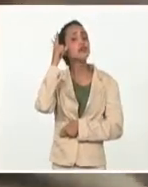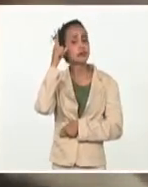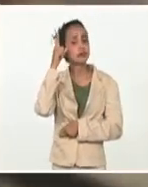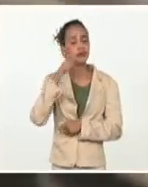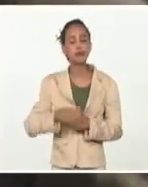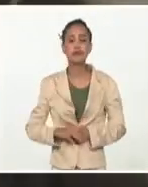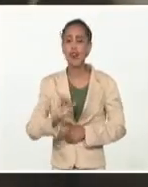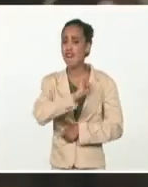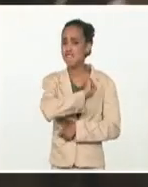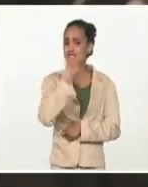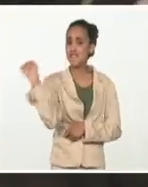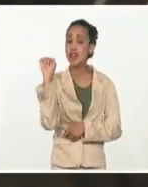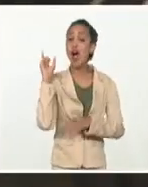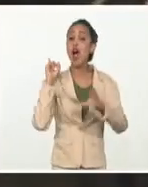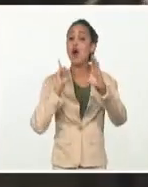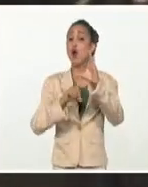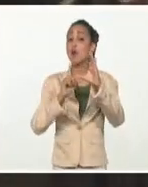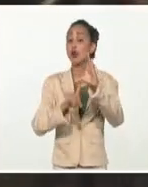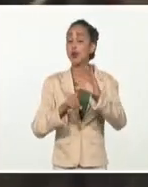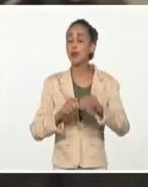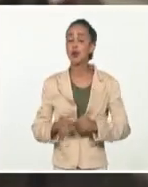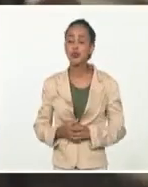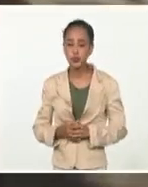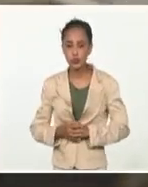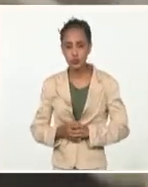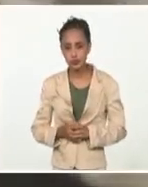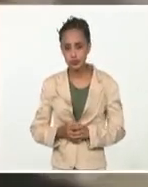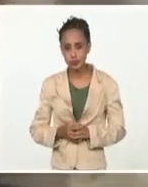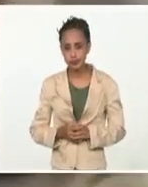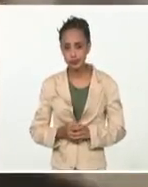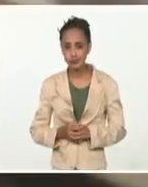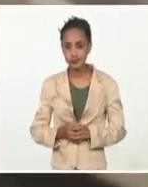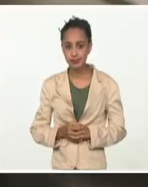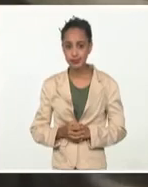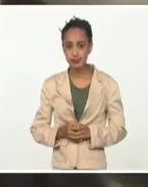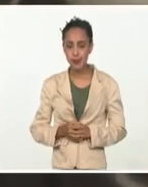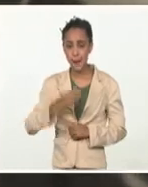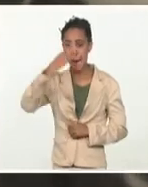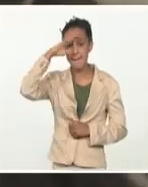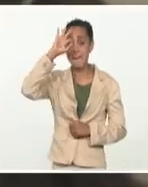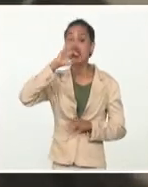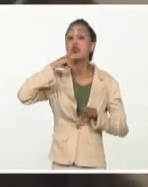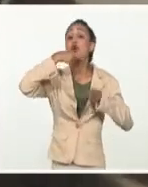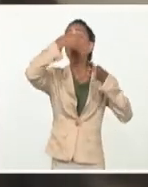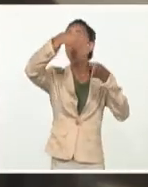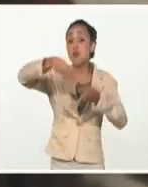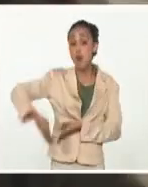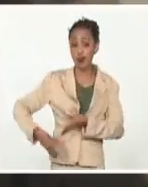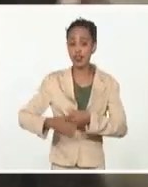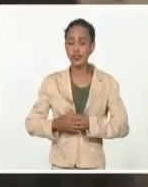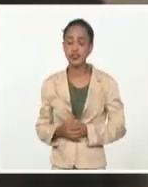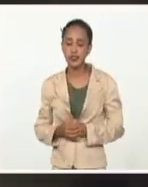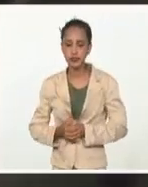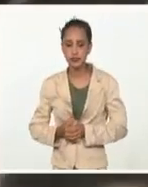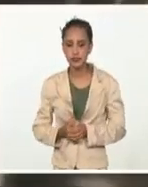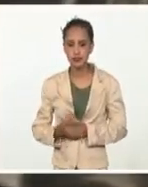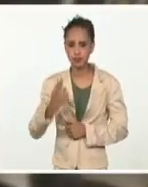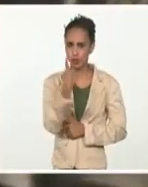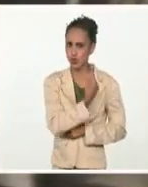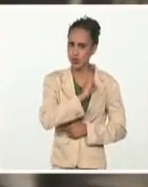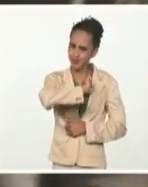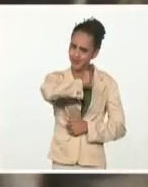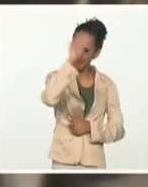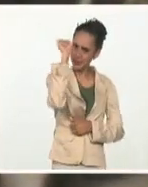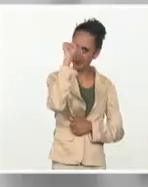el comunismo! ¡Abrazo al comunismo! ¡Patria o muerte! ¡Rayana el Ismer!